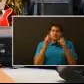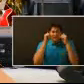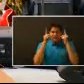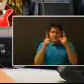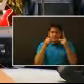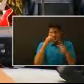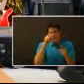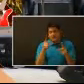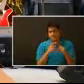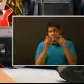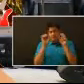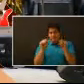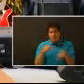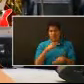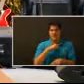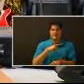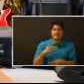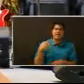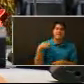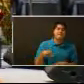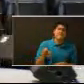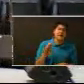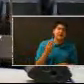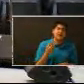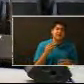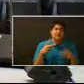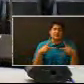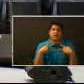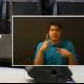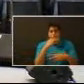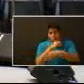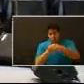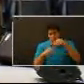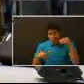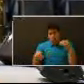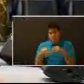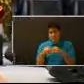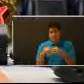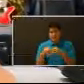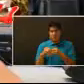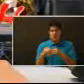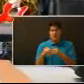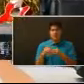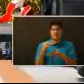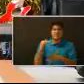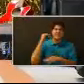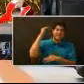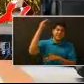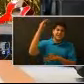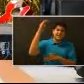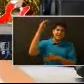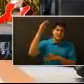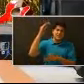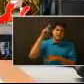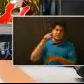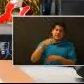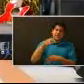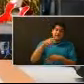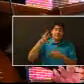puede ser para que haya un cambio de dimensión. Ahí estaba resucitándola,